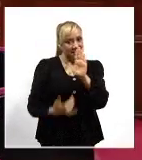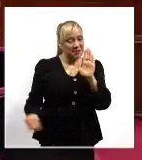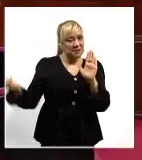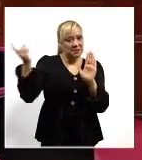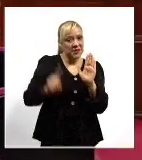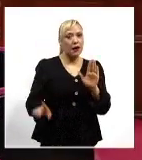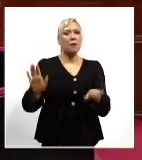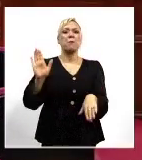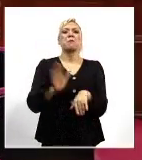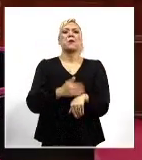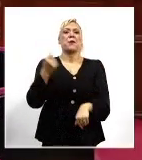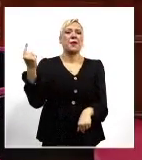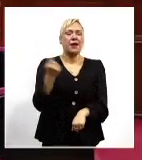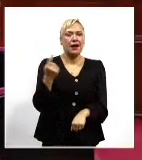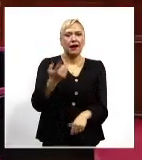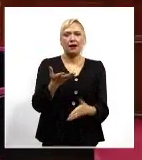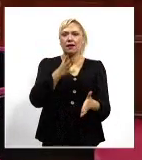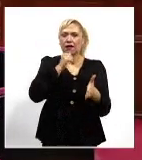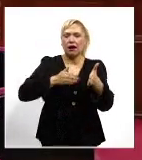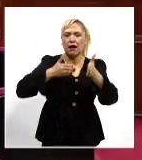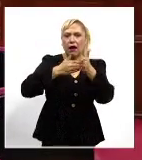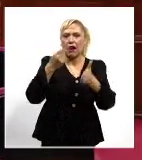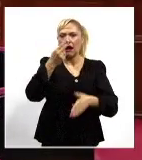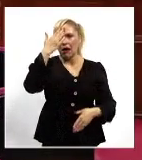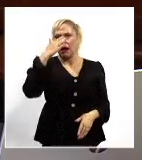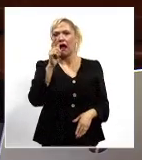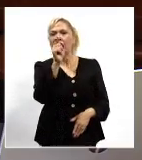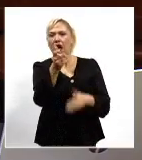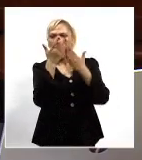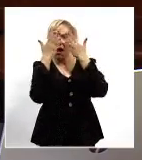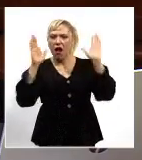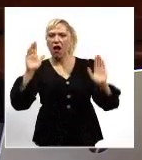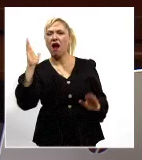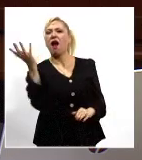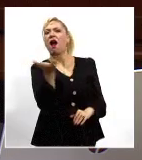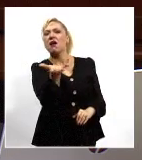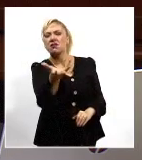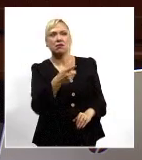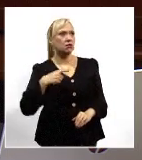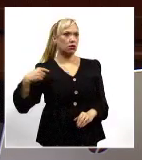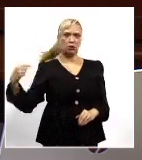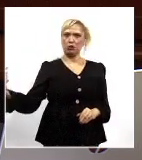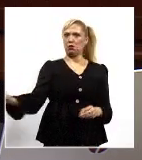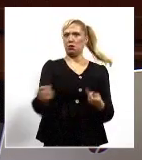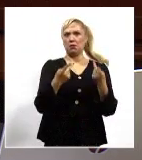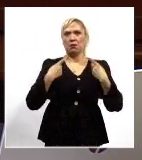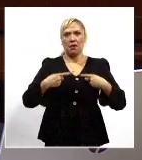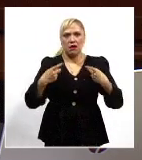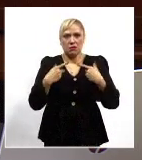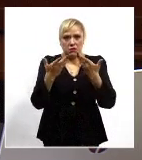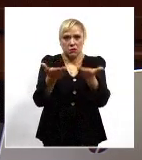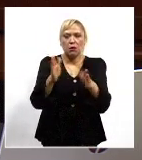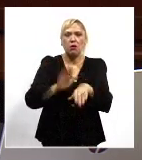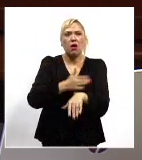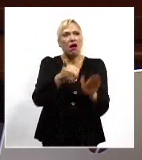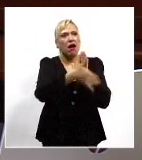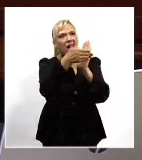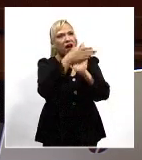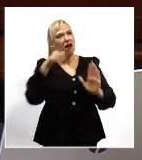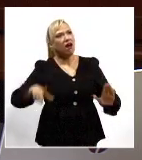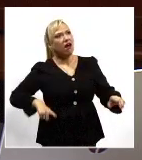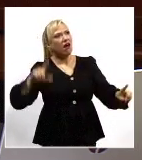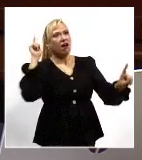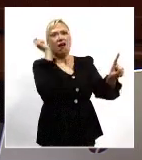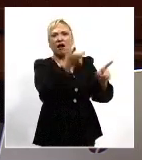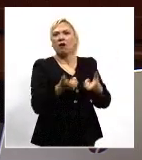ambigüedad obstaculizan e inhiben el acceso a la información de toda la ciudadanía respecto de las obras del Gobierno de